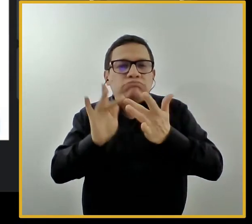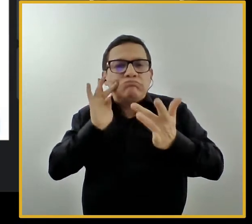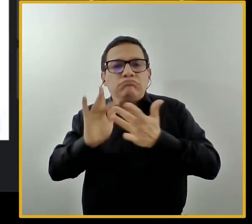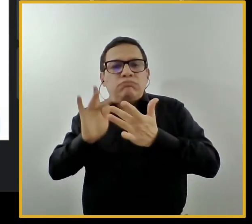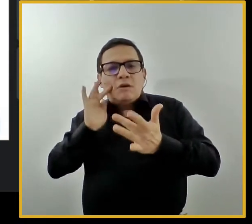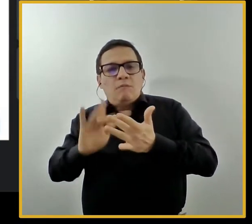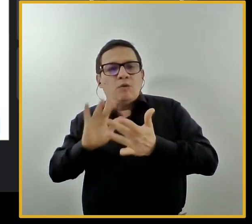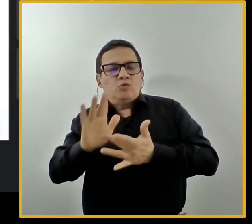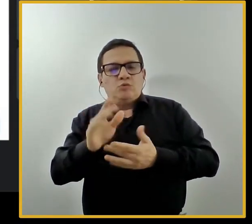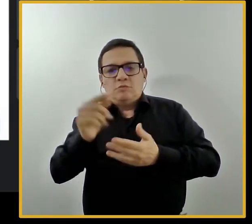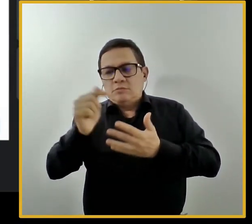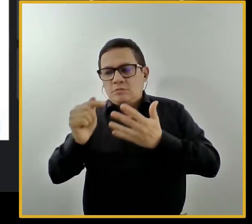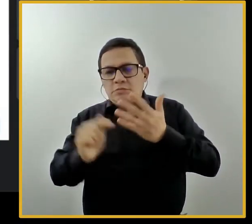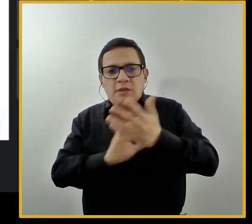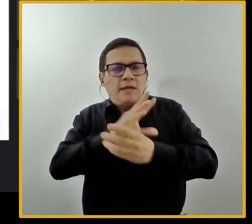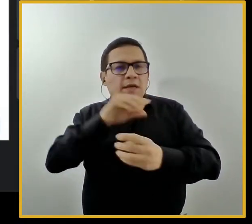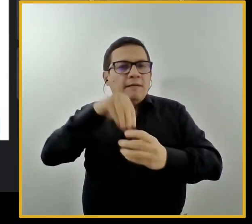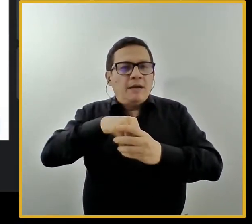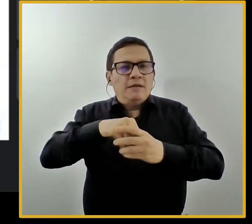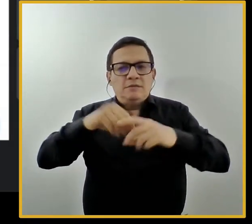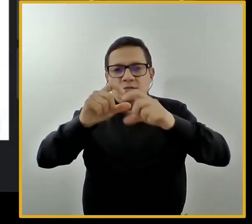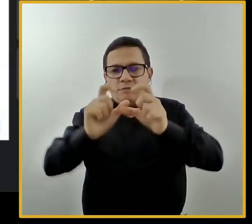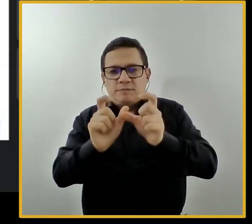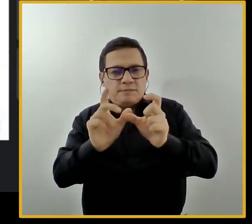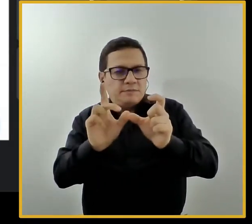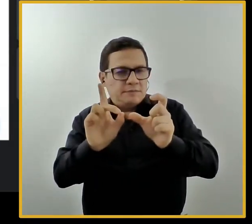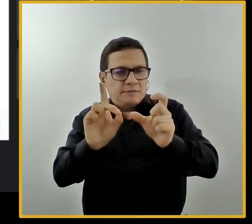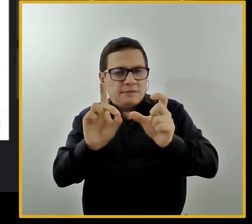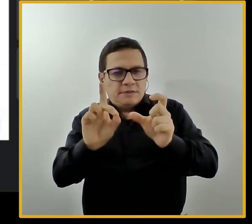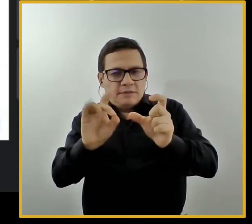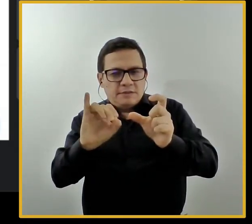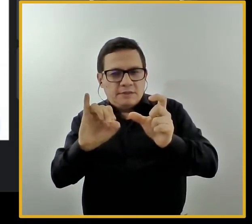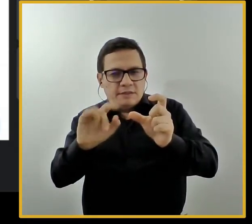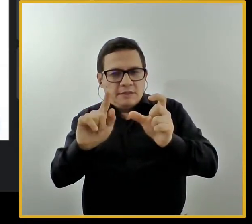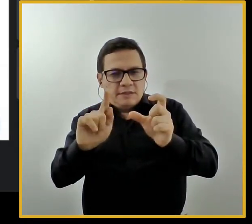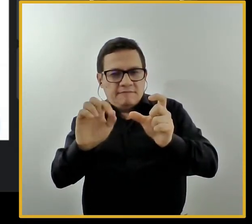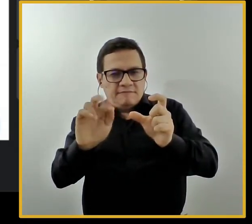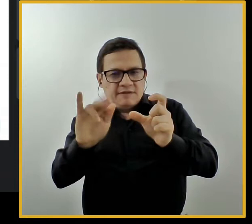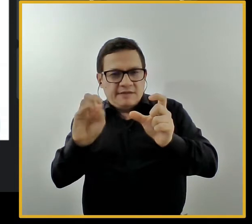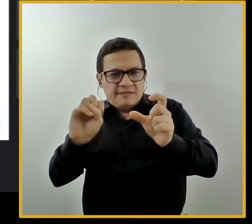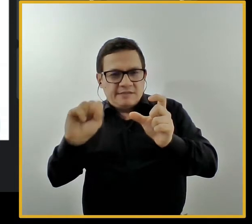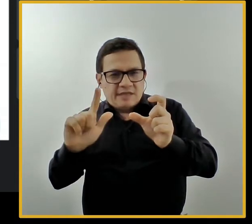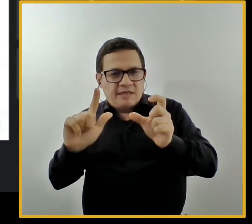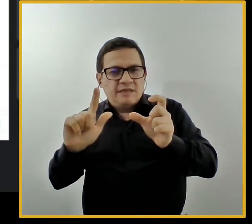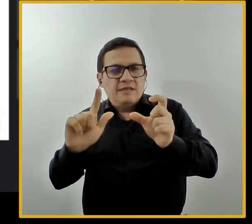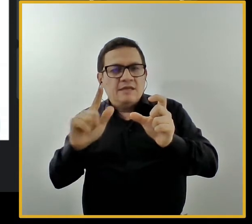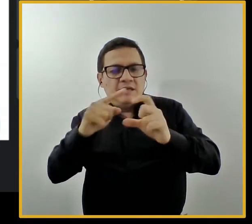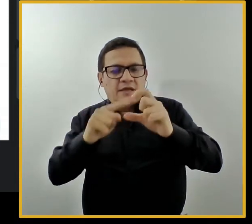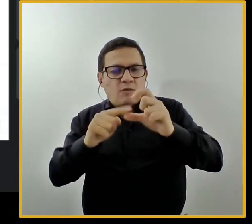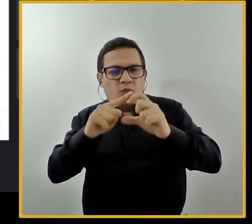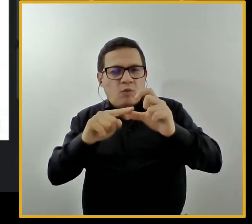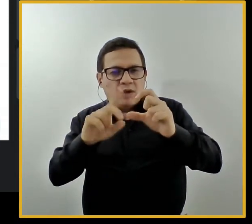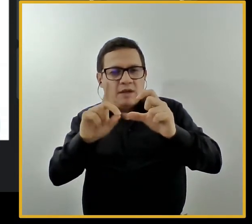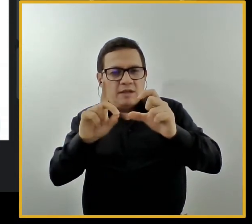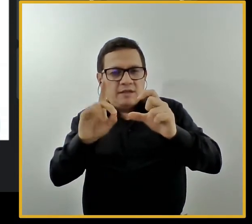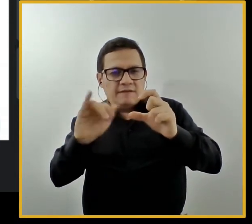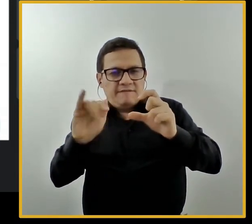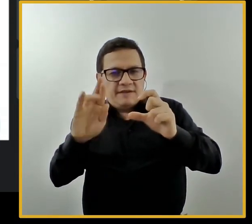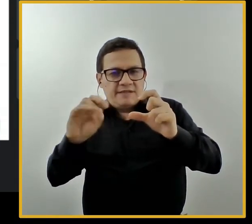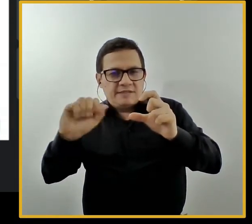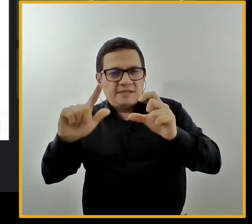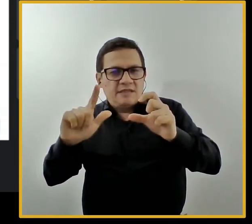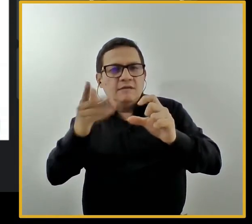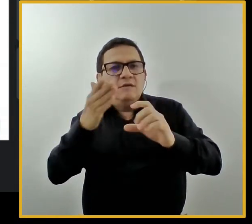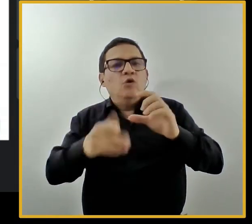que tiene una ecuación diferencial. Para ello, pues como observamos allí y estamos leyendo, pues es